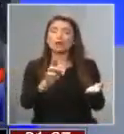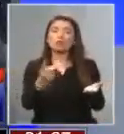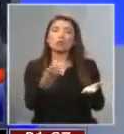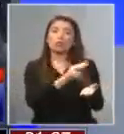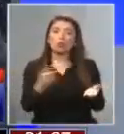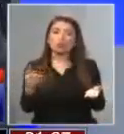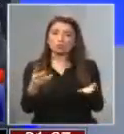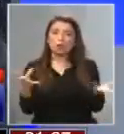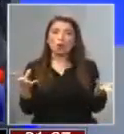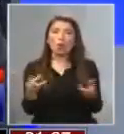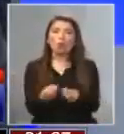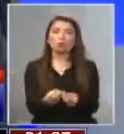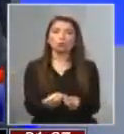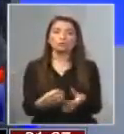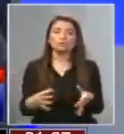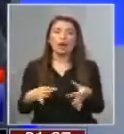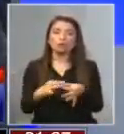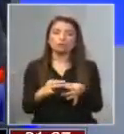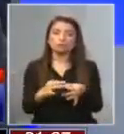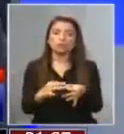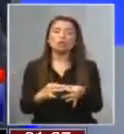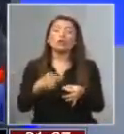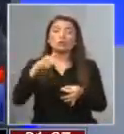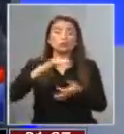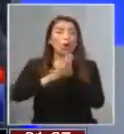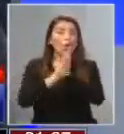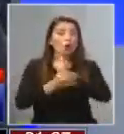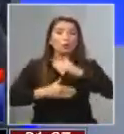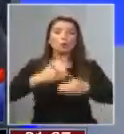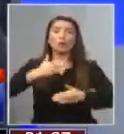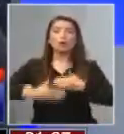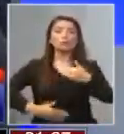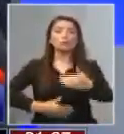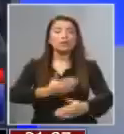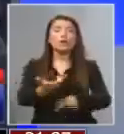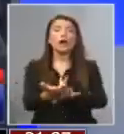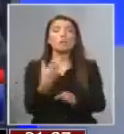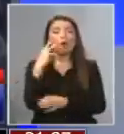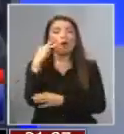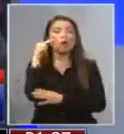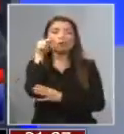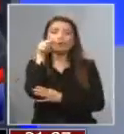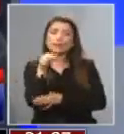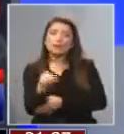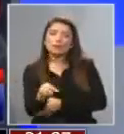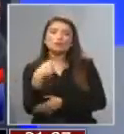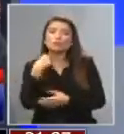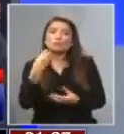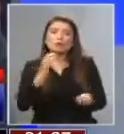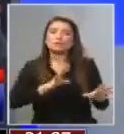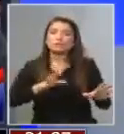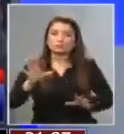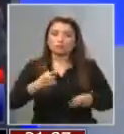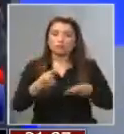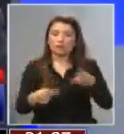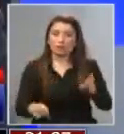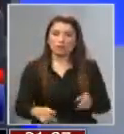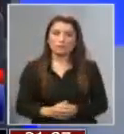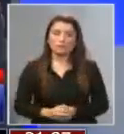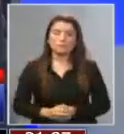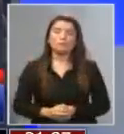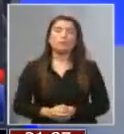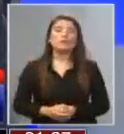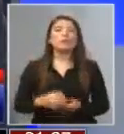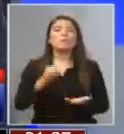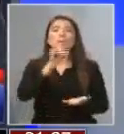convergen. Y entonces, en todo este proceso vamos a estar constantemente observando cosas que están pasando, y uno siempre tiene que preguntarse esto: ¿es